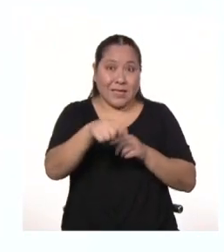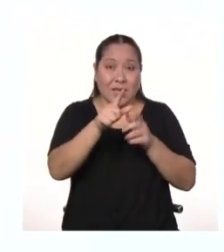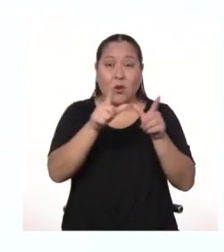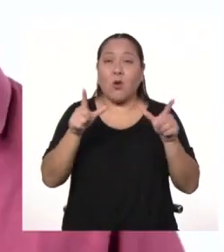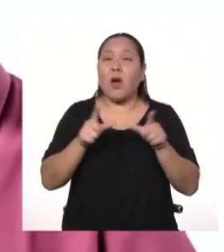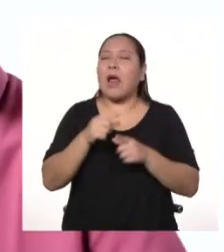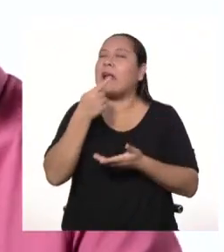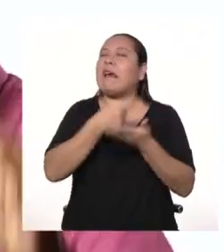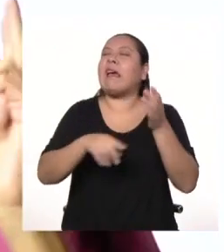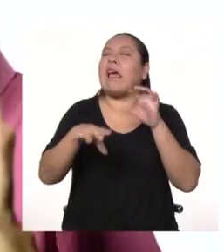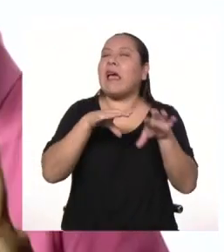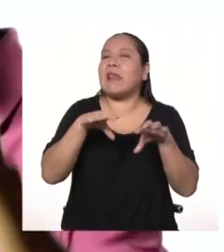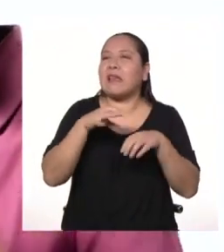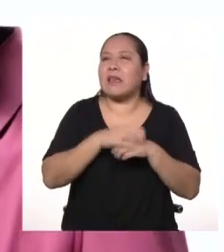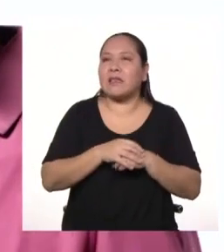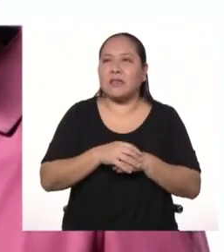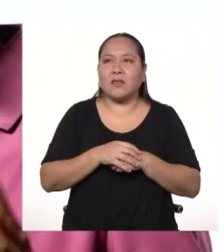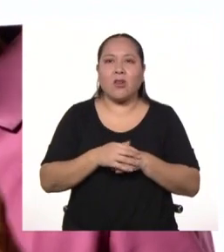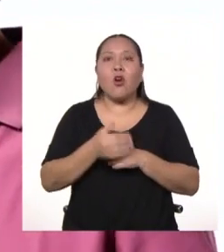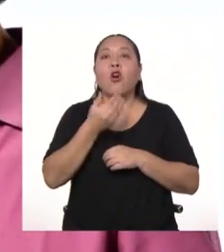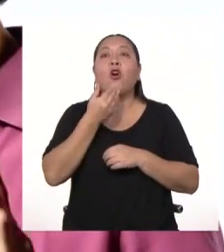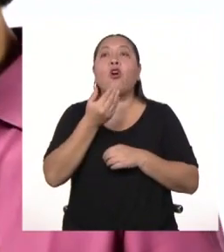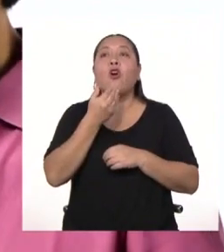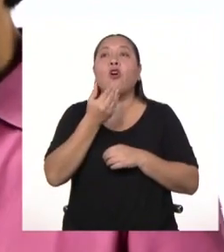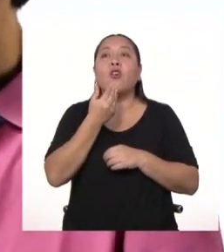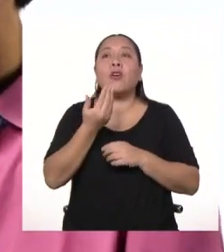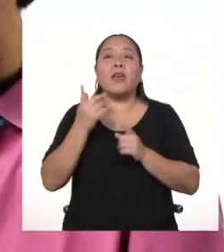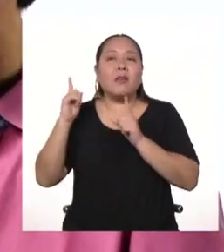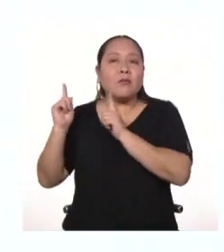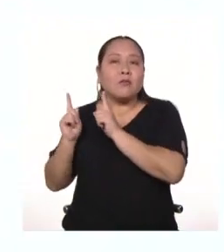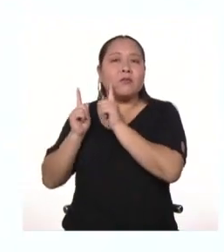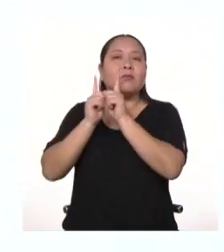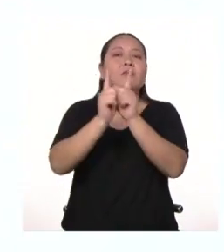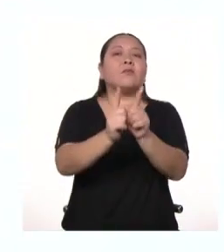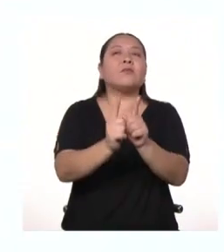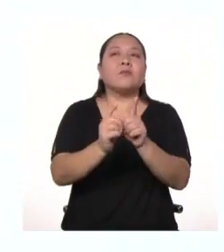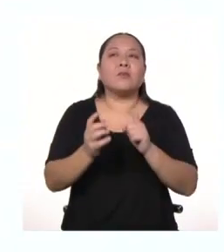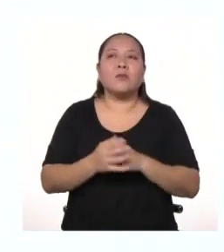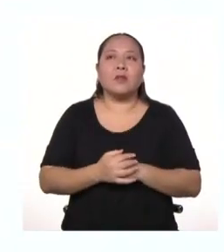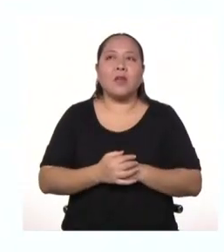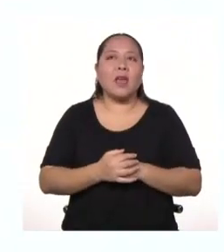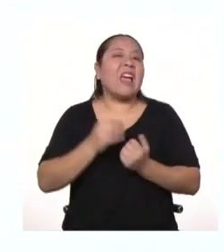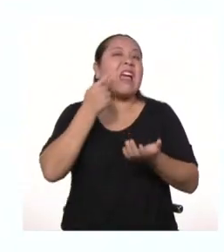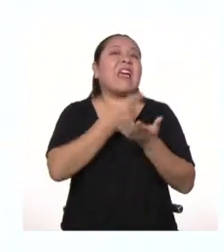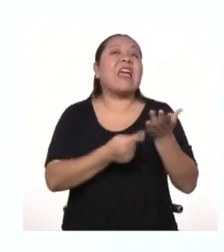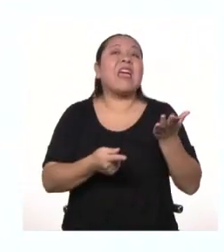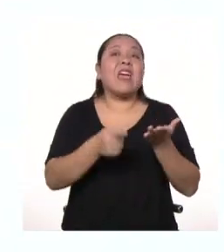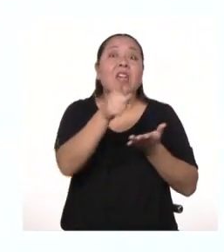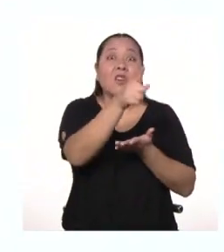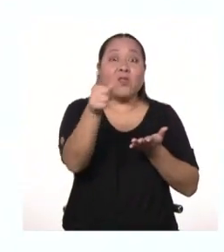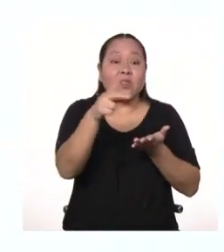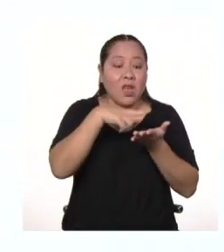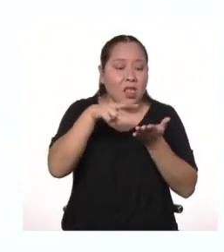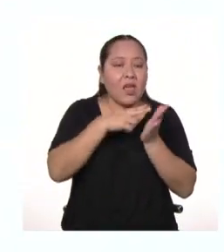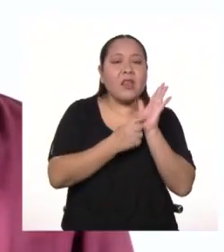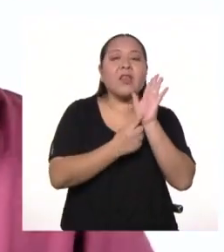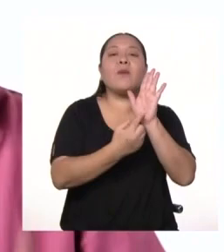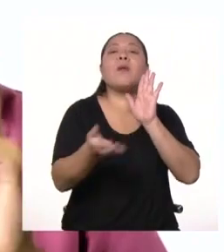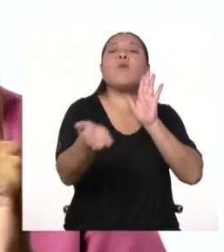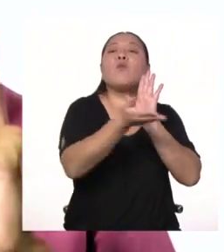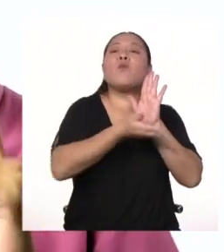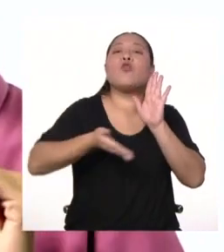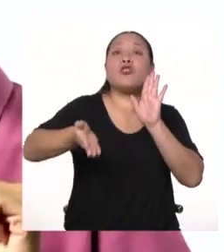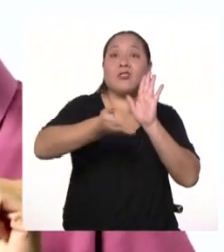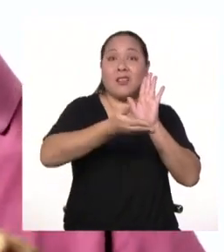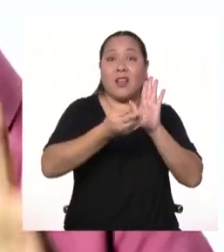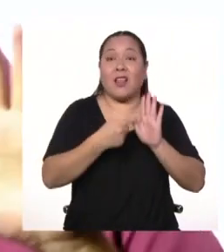desarrollarían? ¿Con quiénes las llevarían a cabo? ¿Qué es lo que ustedes leerían?